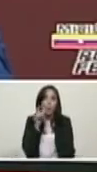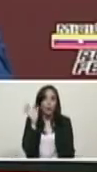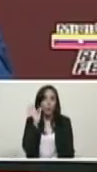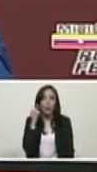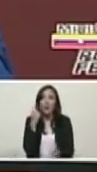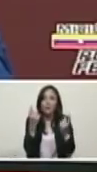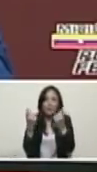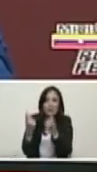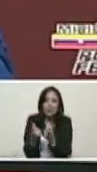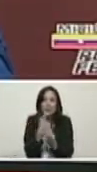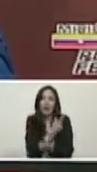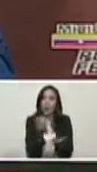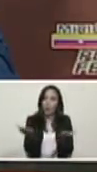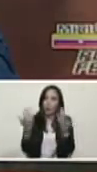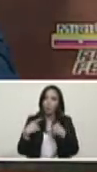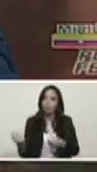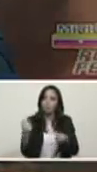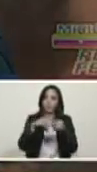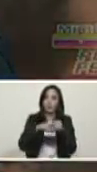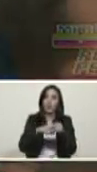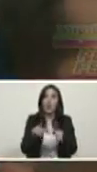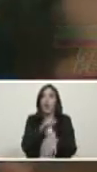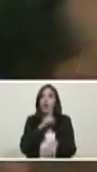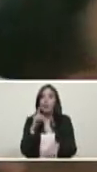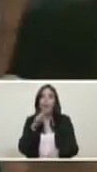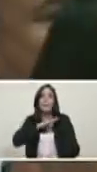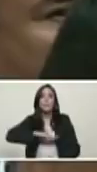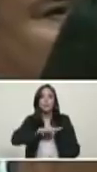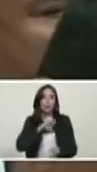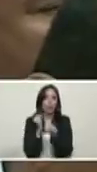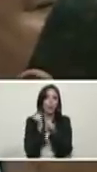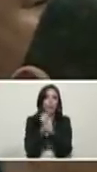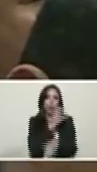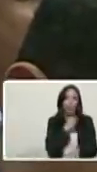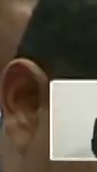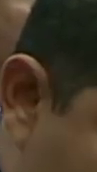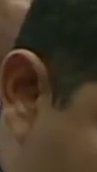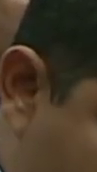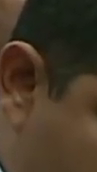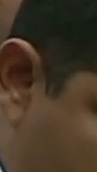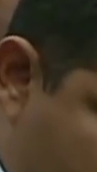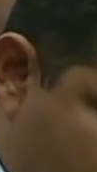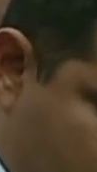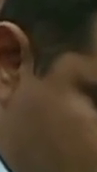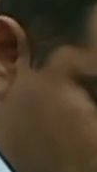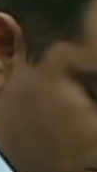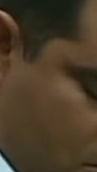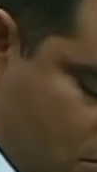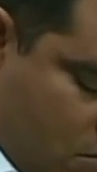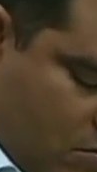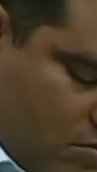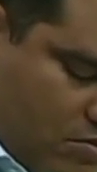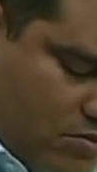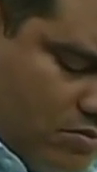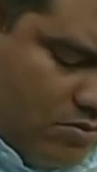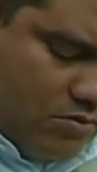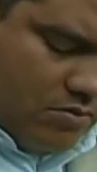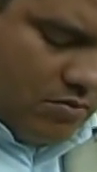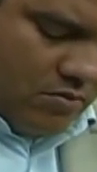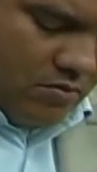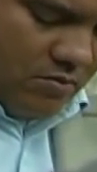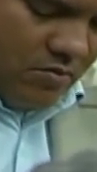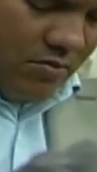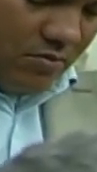a través de la misión chamba juvenil ya tenemos los trabajadores que eran falta para desplegarlos por